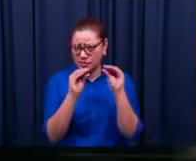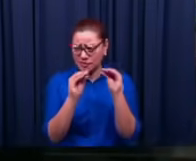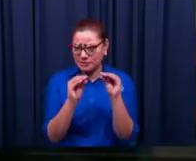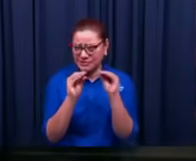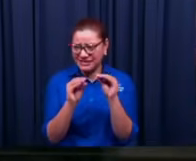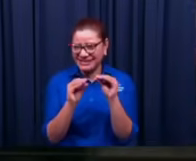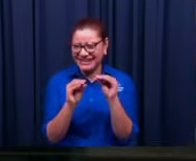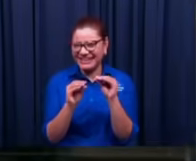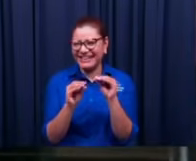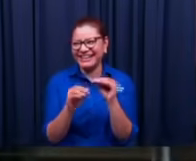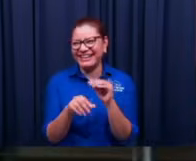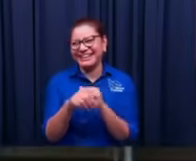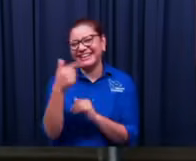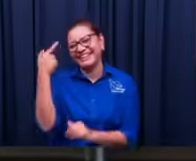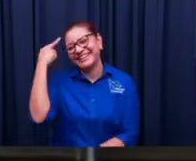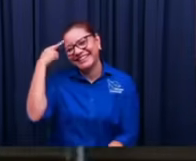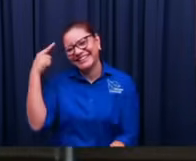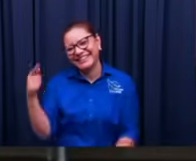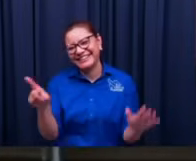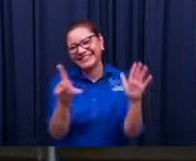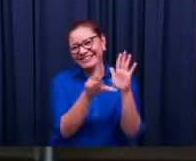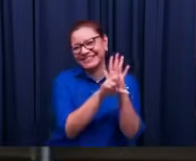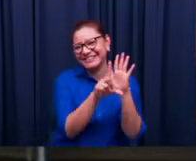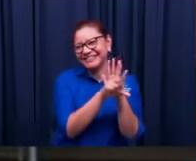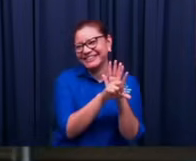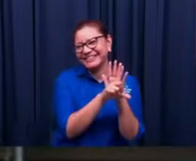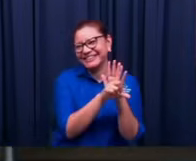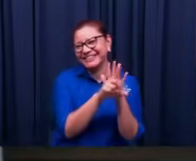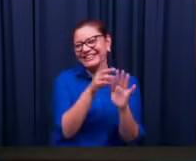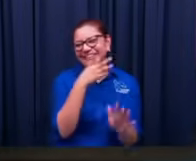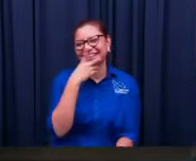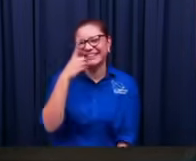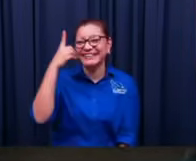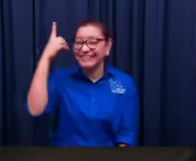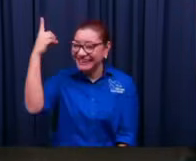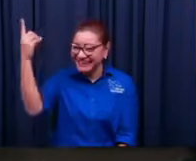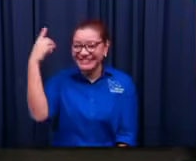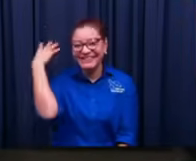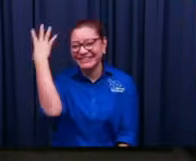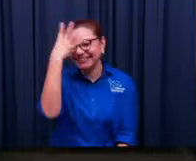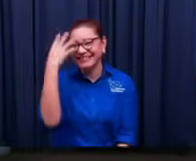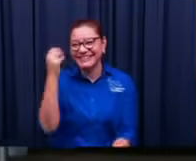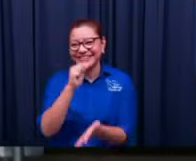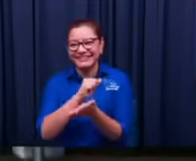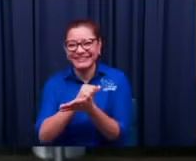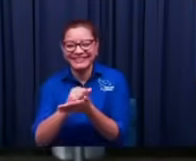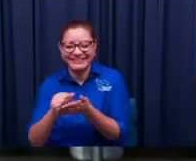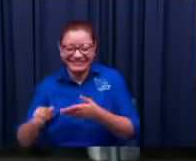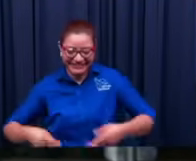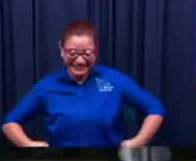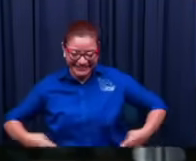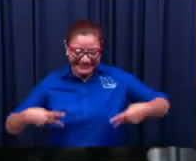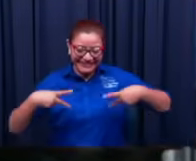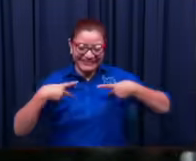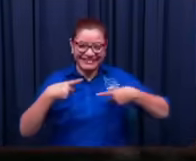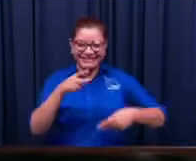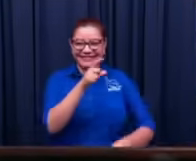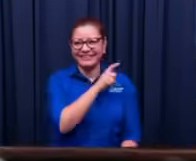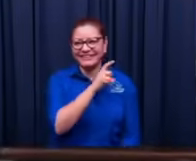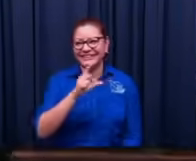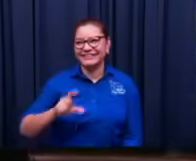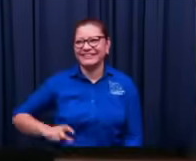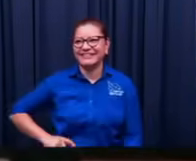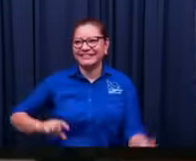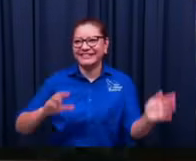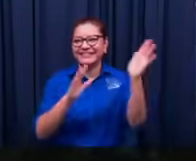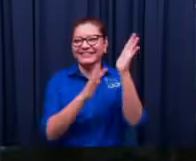leyes, ¿eh? Ah, o sea, pero de leyes de Dios, pues, de la ley del Espíritu, de vida en Cristo Jesús. Denle un aplauso al rey, hombre, no sea